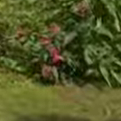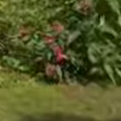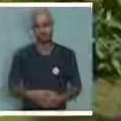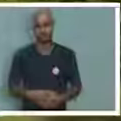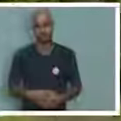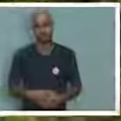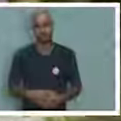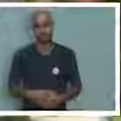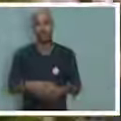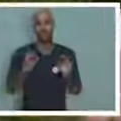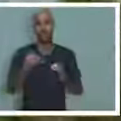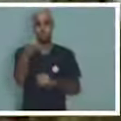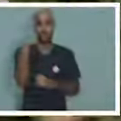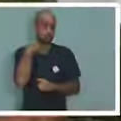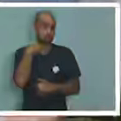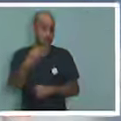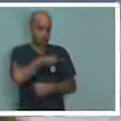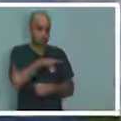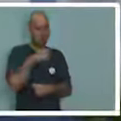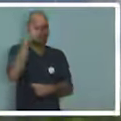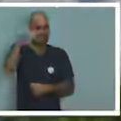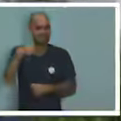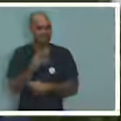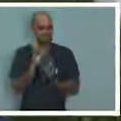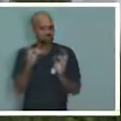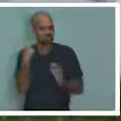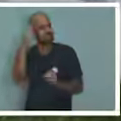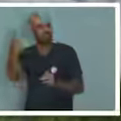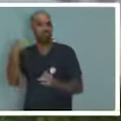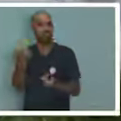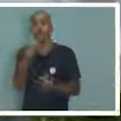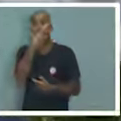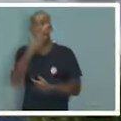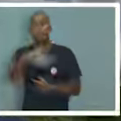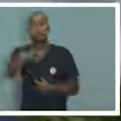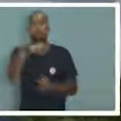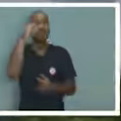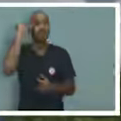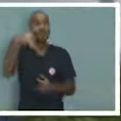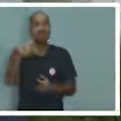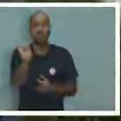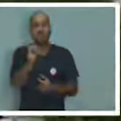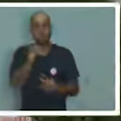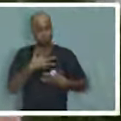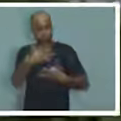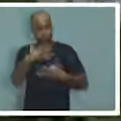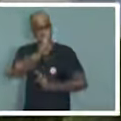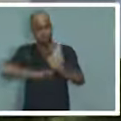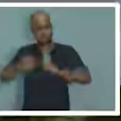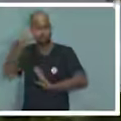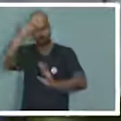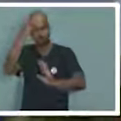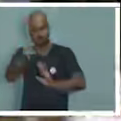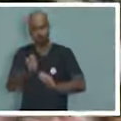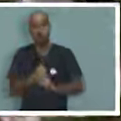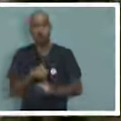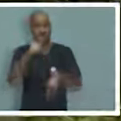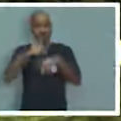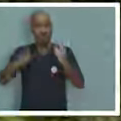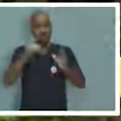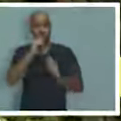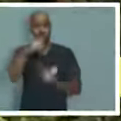Si algo bueno nos han dejado los últimos 2 años vividos, Linet, es la certeza de que los jóvenes cubanos somos protagonistas del país donde vivimos. Y en estos